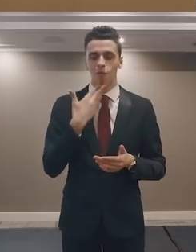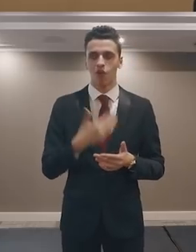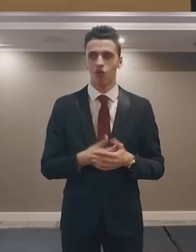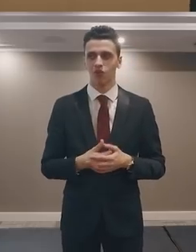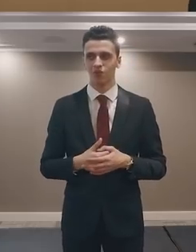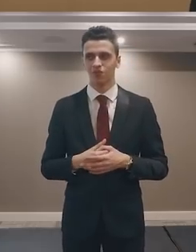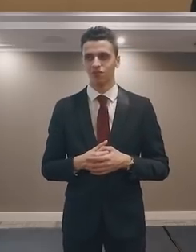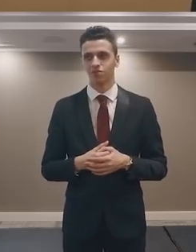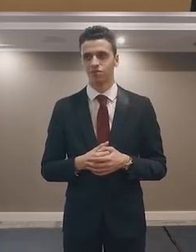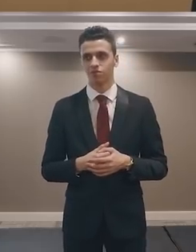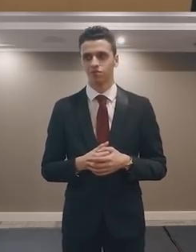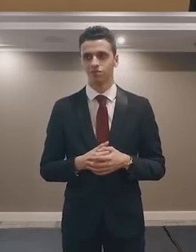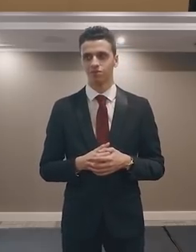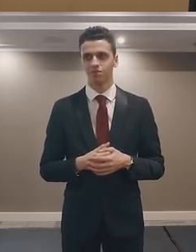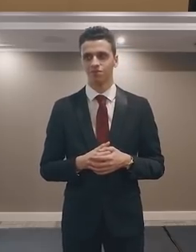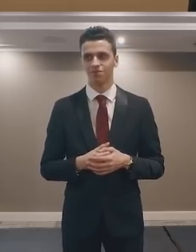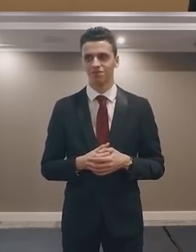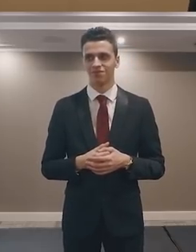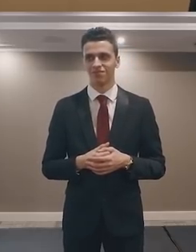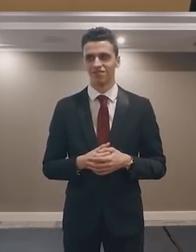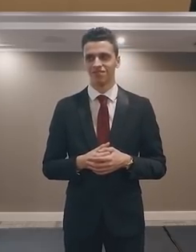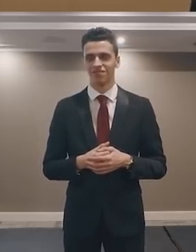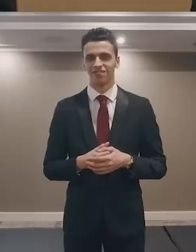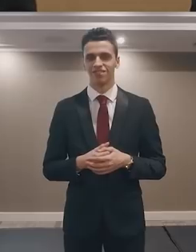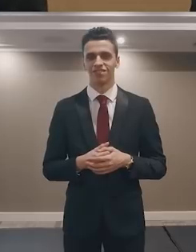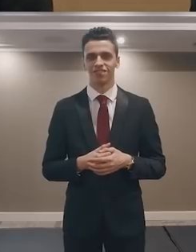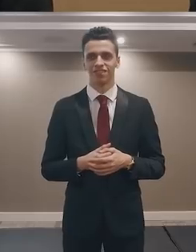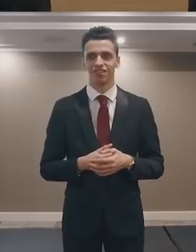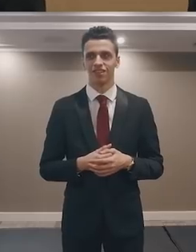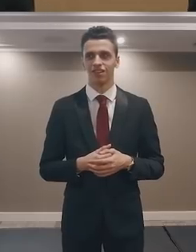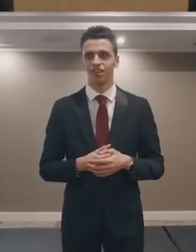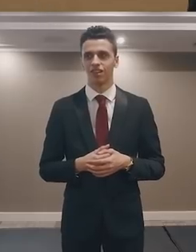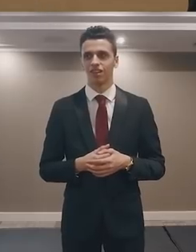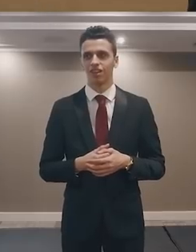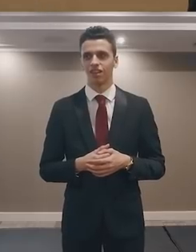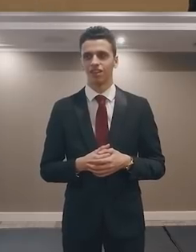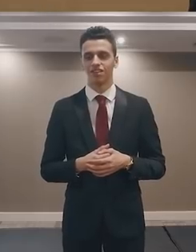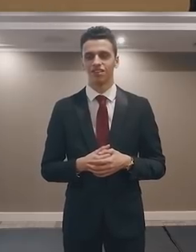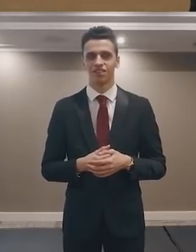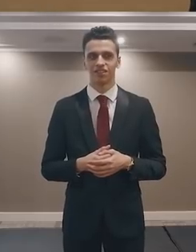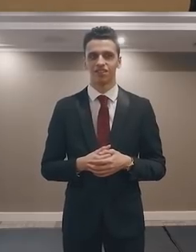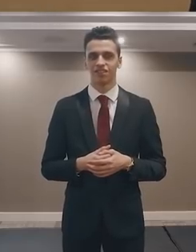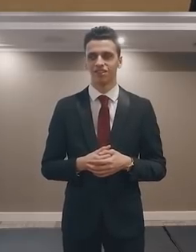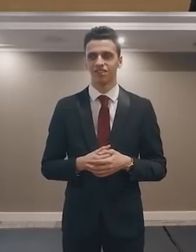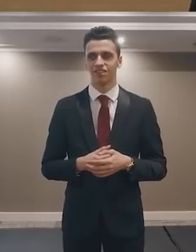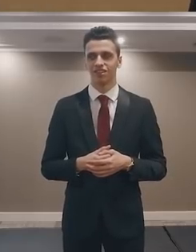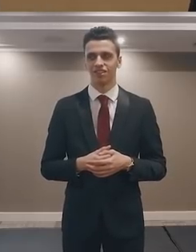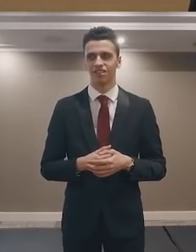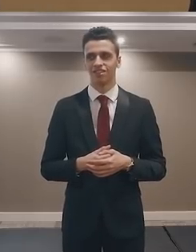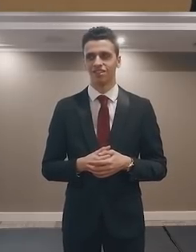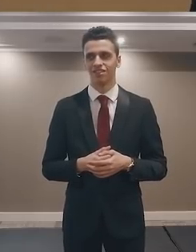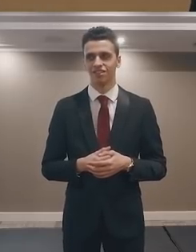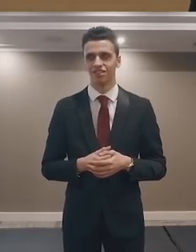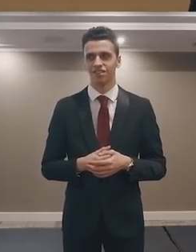juan josé rubén ruber perfecto como goma en inglés